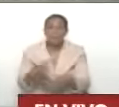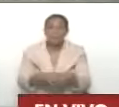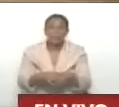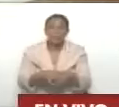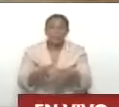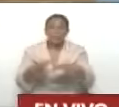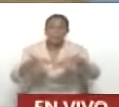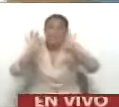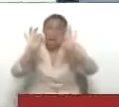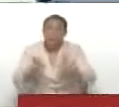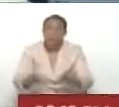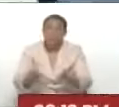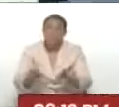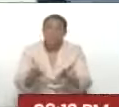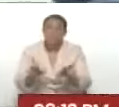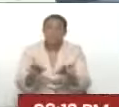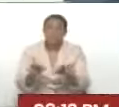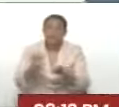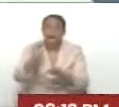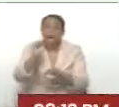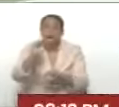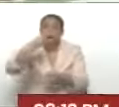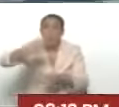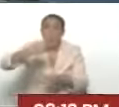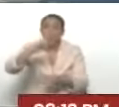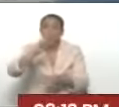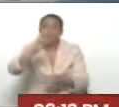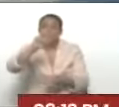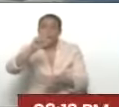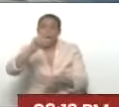este es increíble, este es jamón ahumado. Jamón ahumado, bueno. Mira.